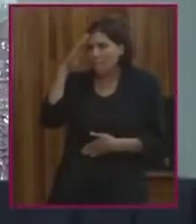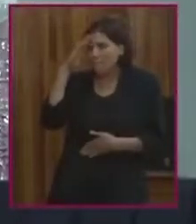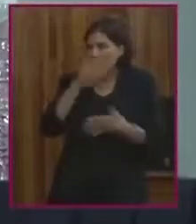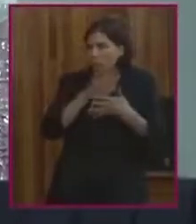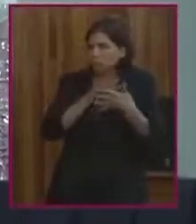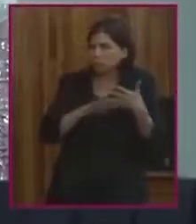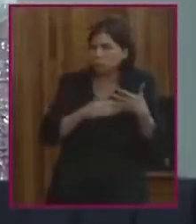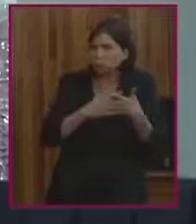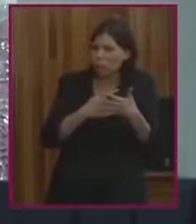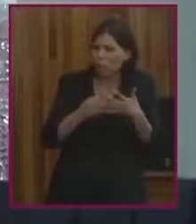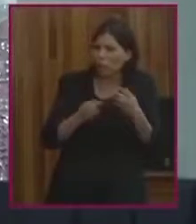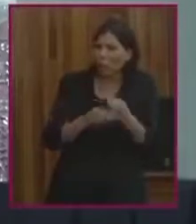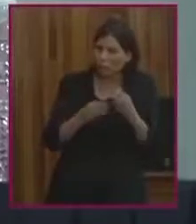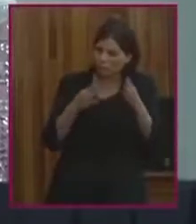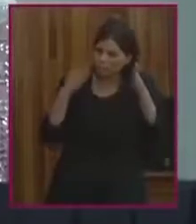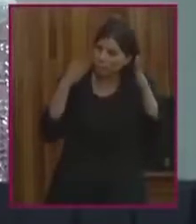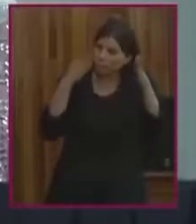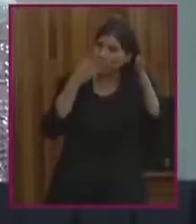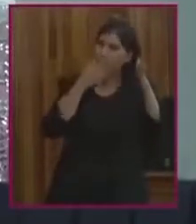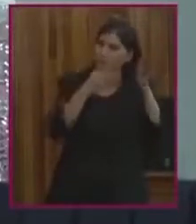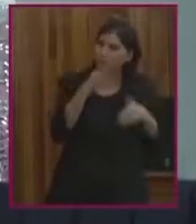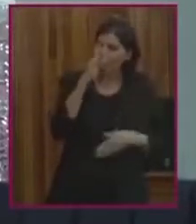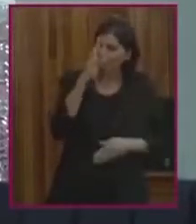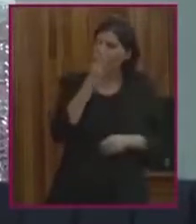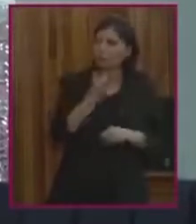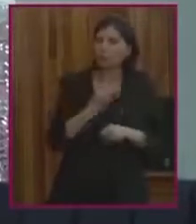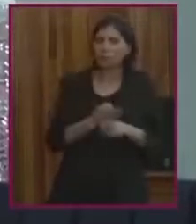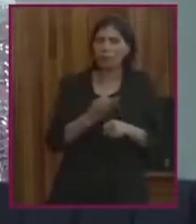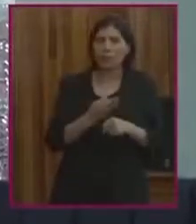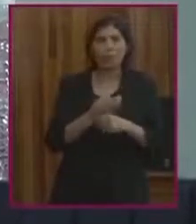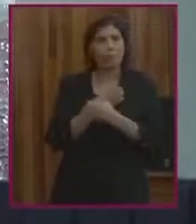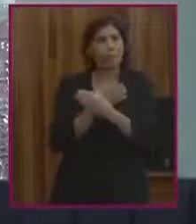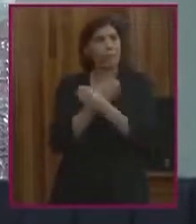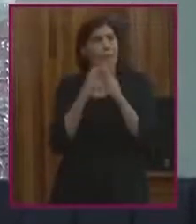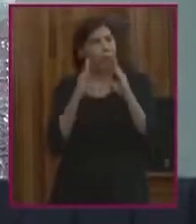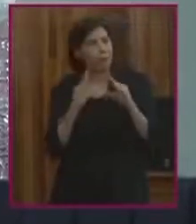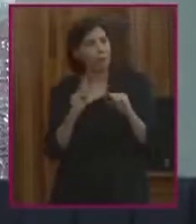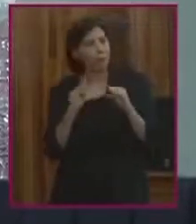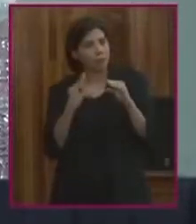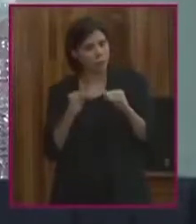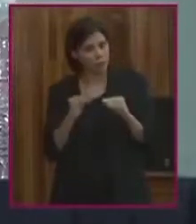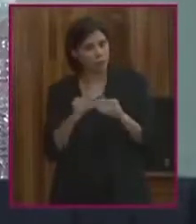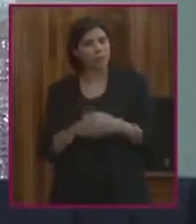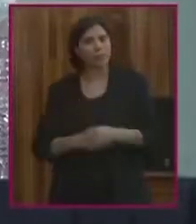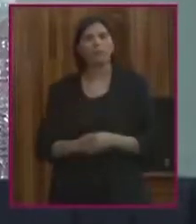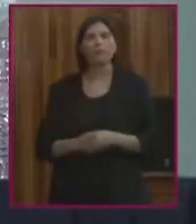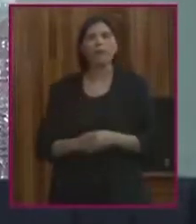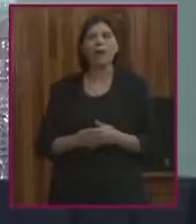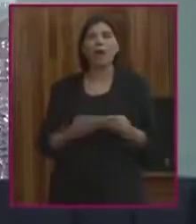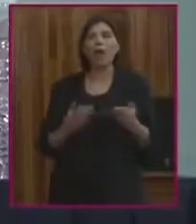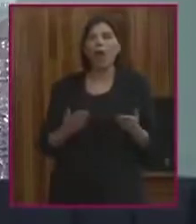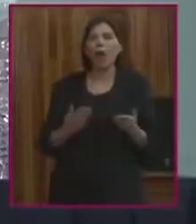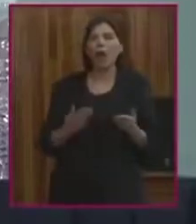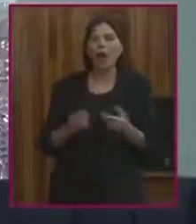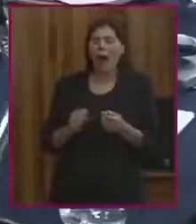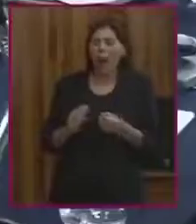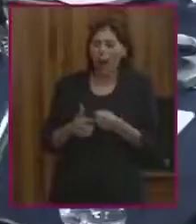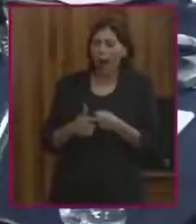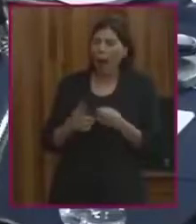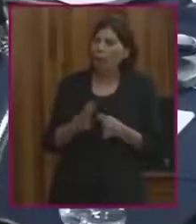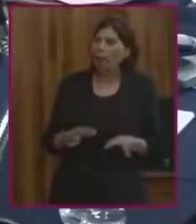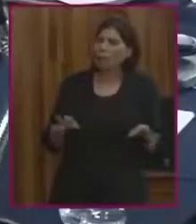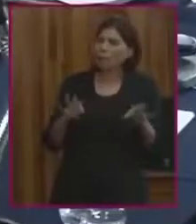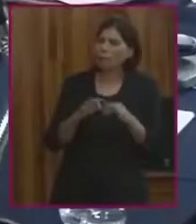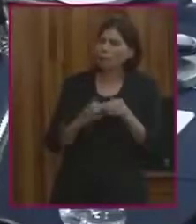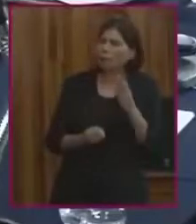en la responsabilidad de educar y en la construcción de una sociedad mejor. Un elemento importante para mí del nuevo marco es la